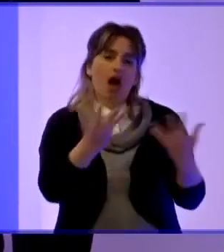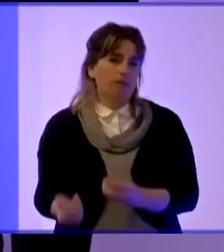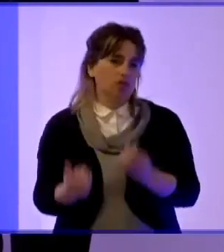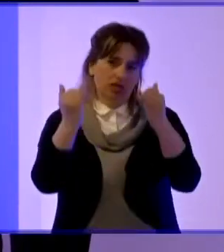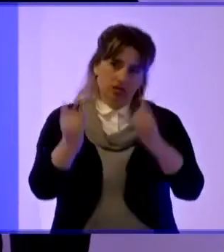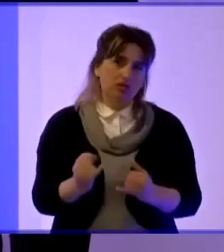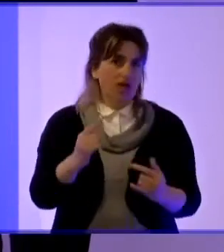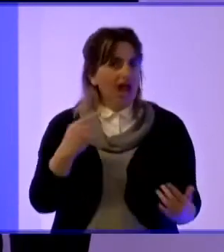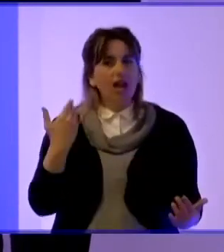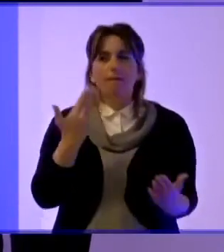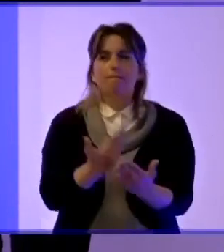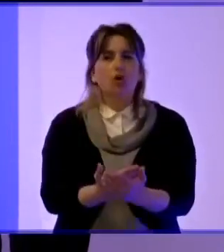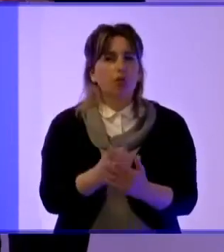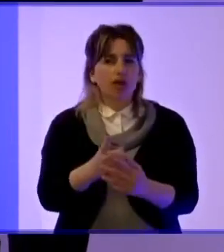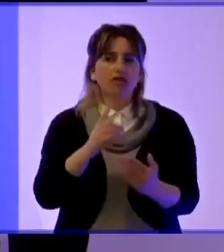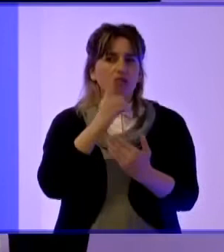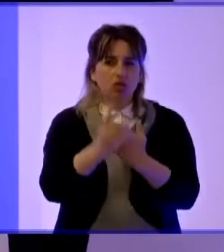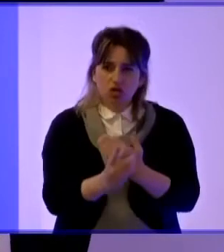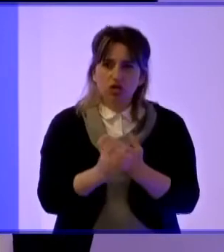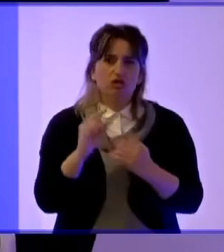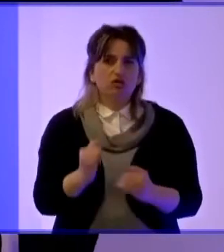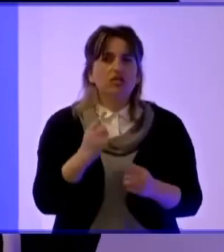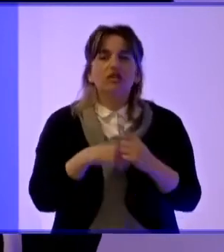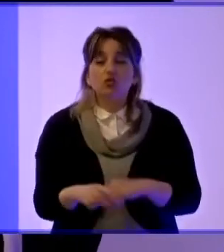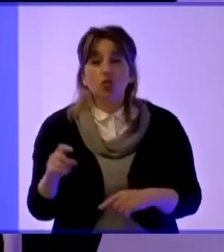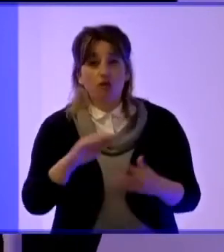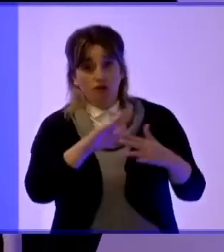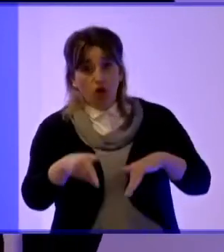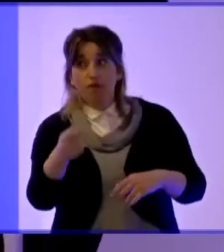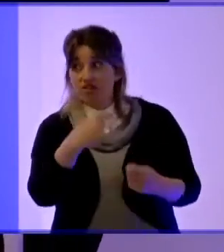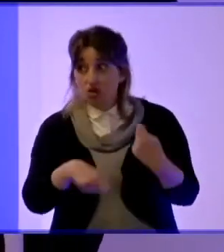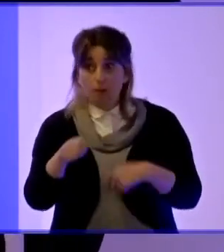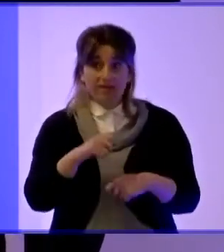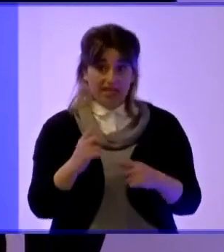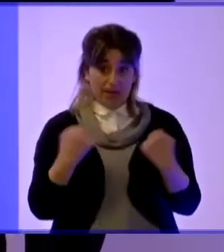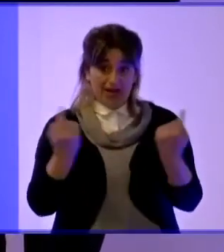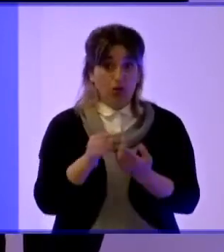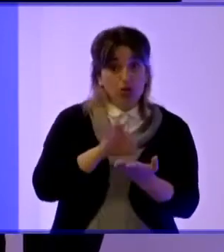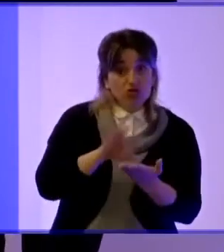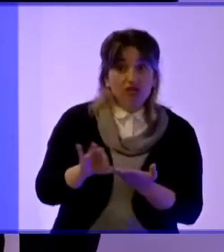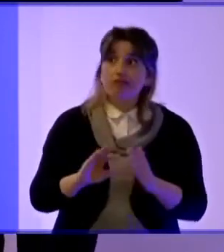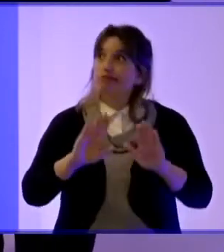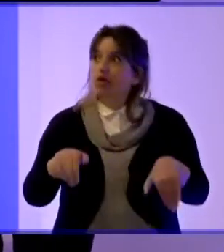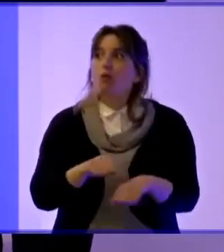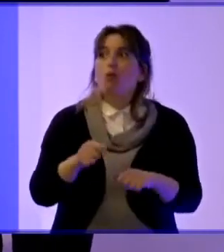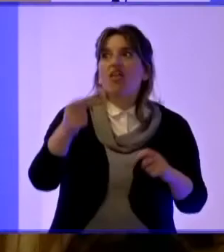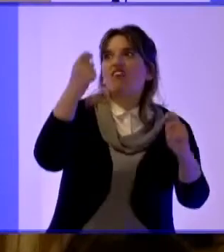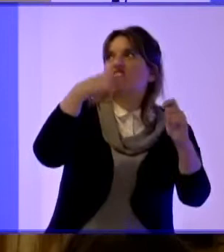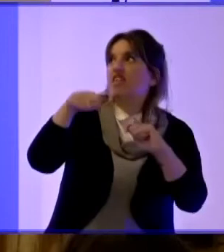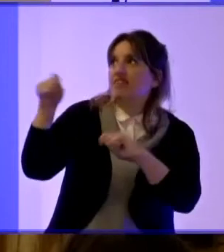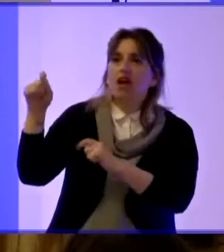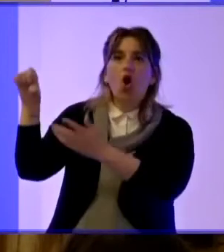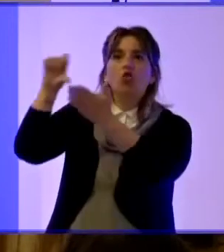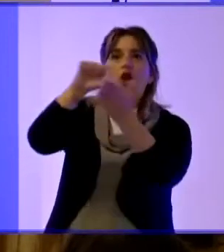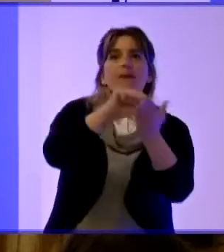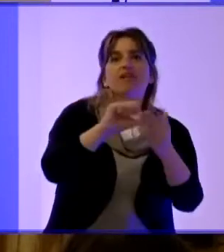los emprendedores en estas tres áreas: en la apertura comercial, para que nuestros bienes y nuestros servicios se puedan vender en el exterior,